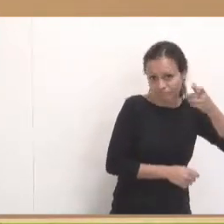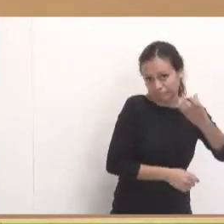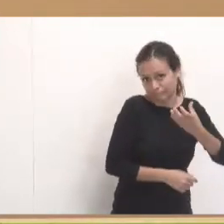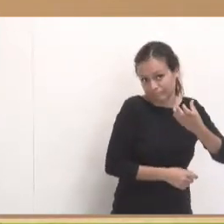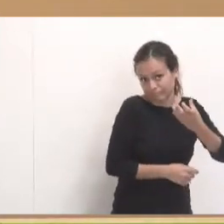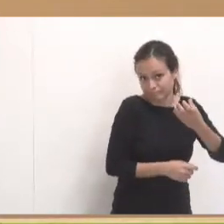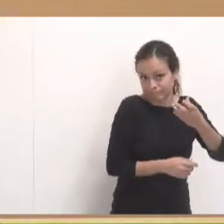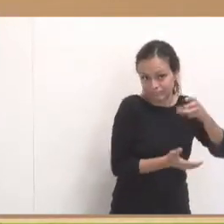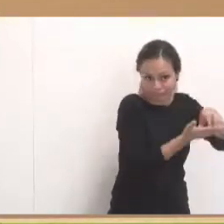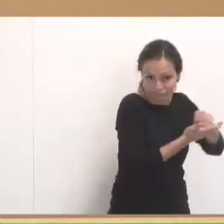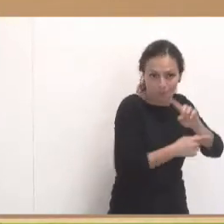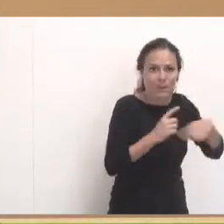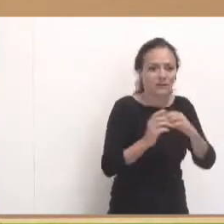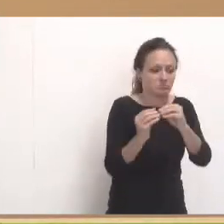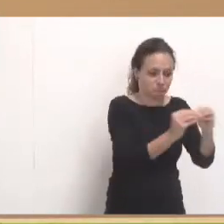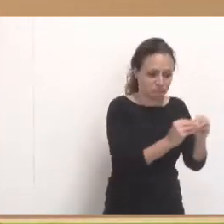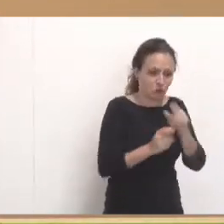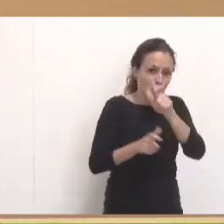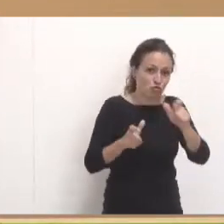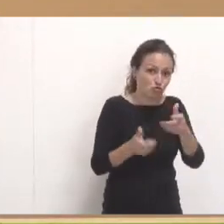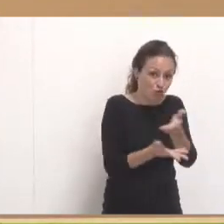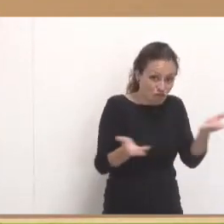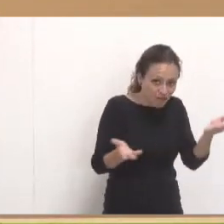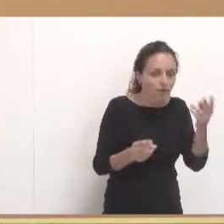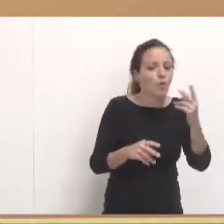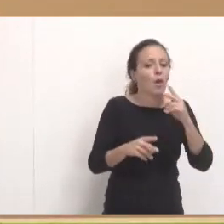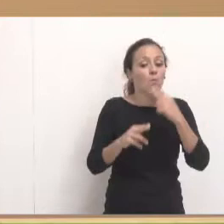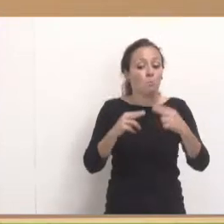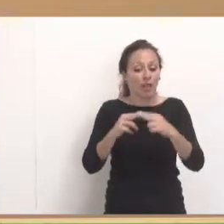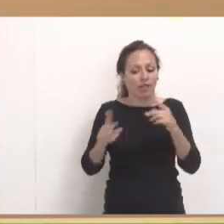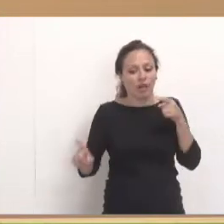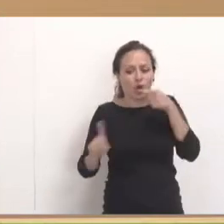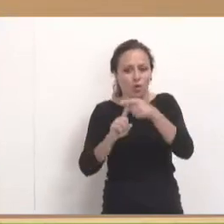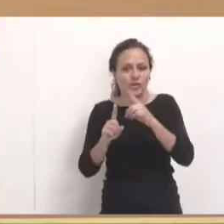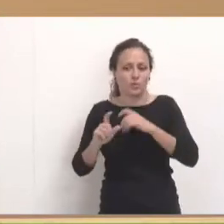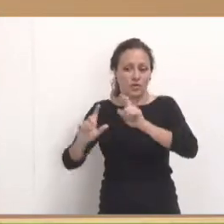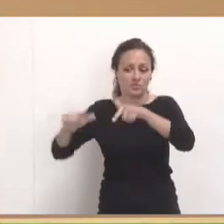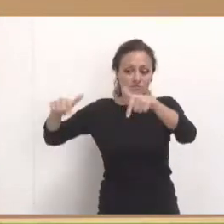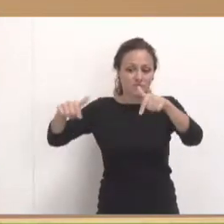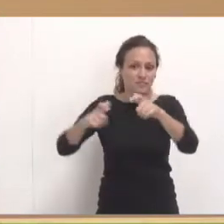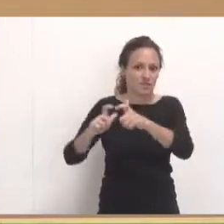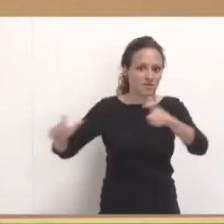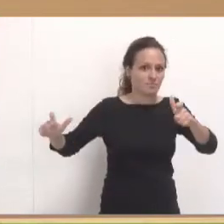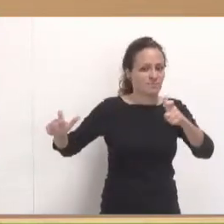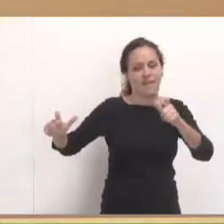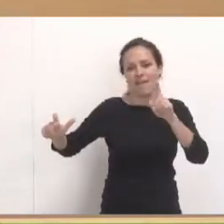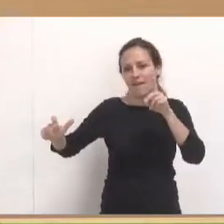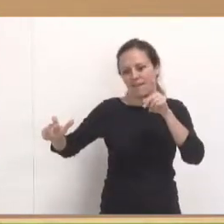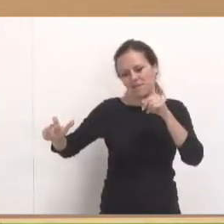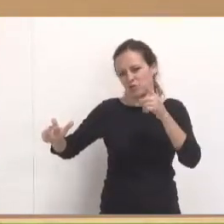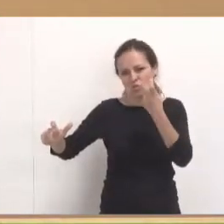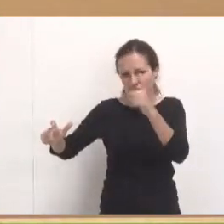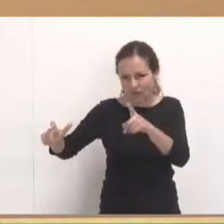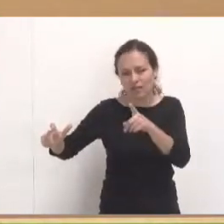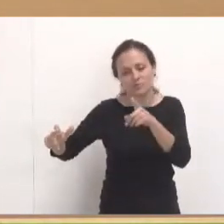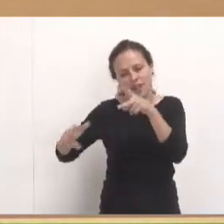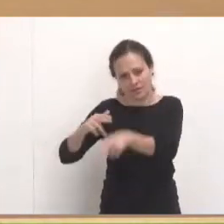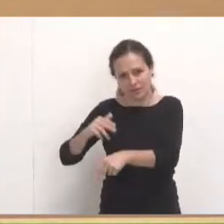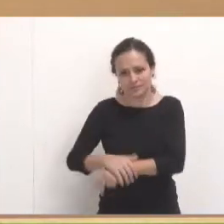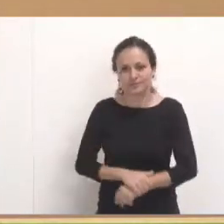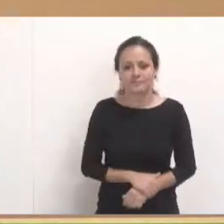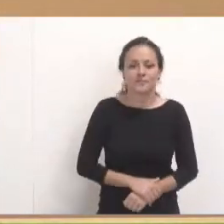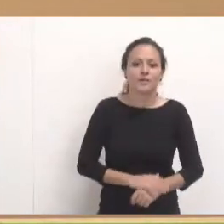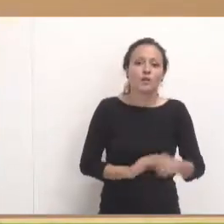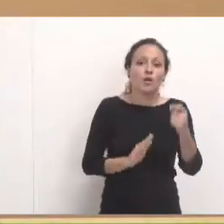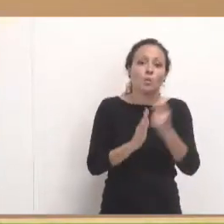conjunto de la ciudadanía, todas las políticas encaminadas a la máxima reducción de origen de la generación innecesaria de residuos. Punto número 4.